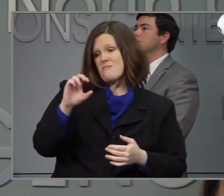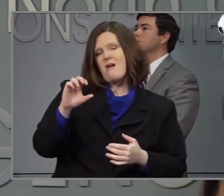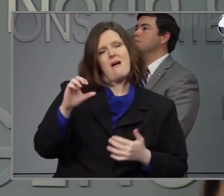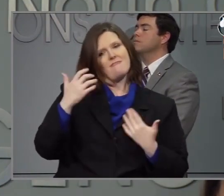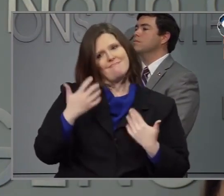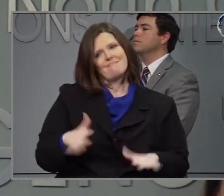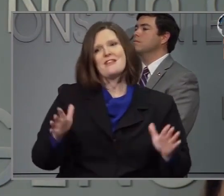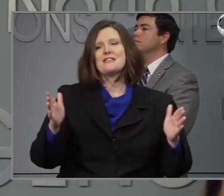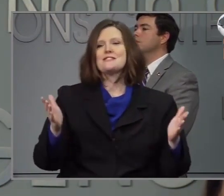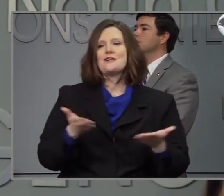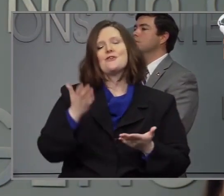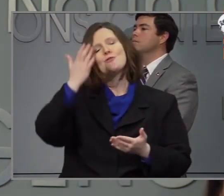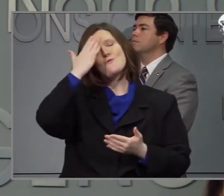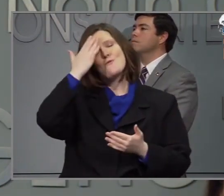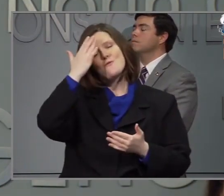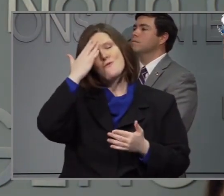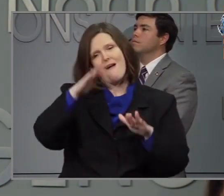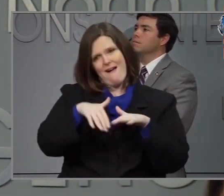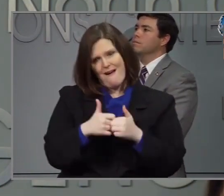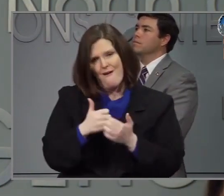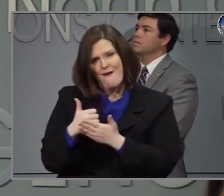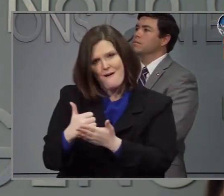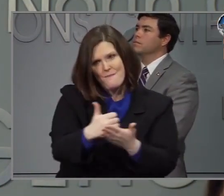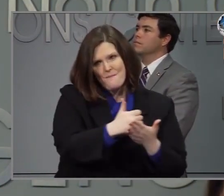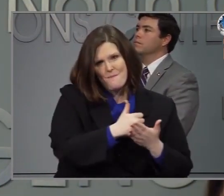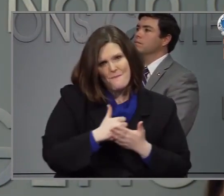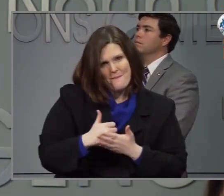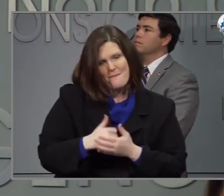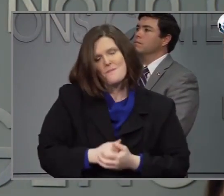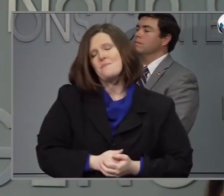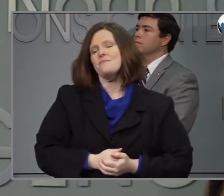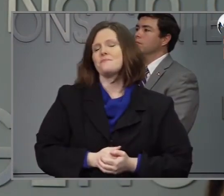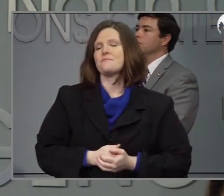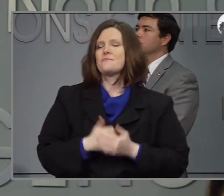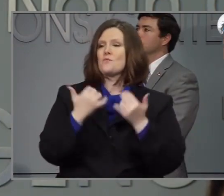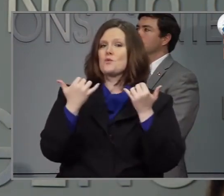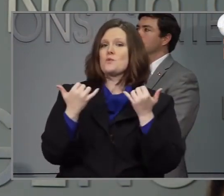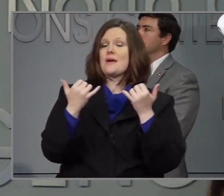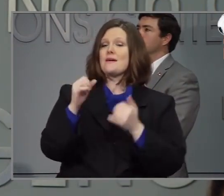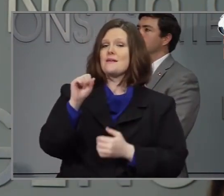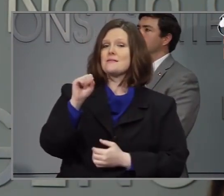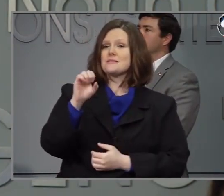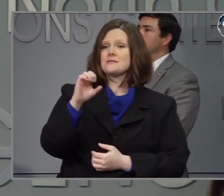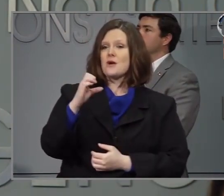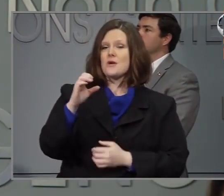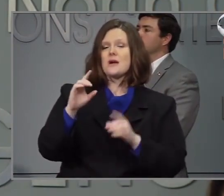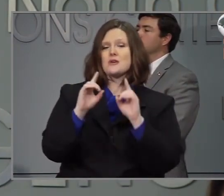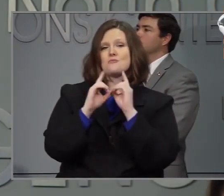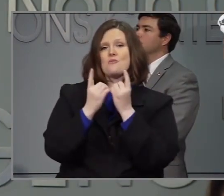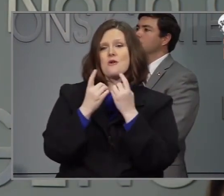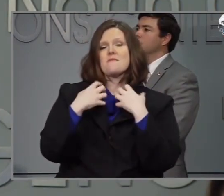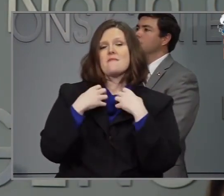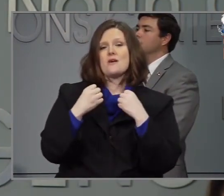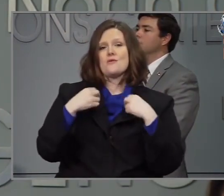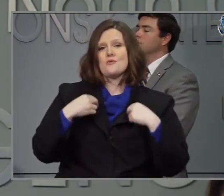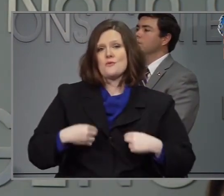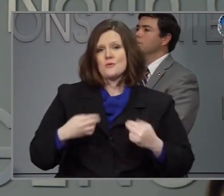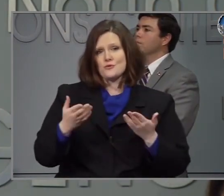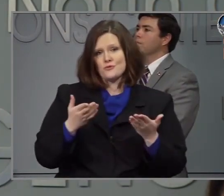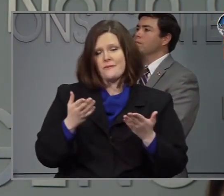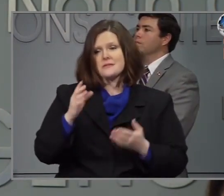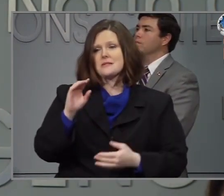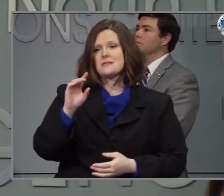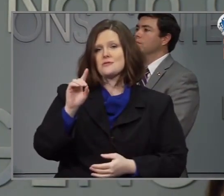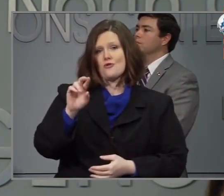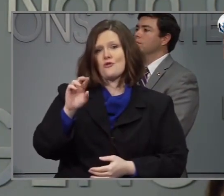los habitantes de carolina del norte se saben ayudar entre sí conmigo el día de hoy tengo la secretaria del departamento de salud de